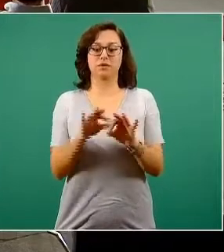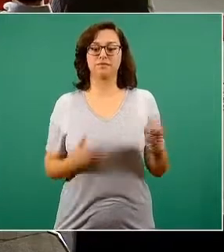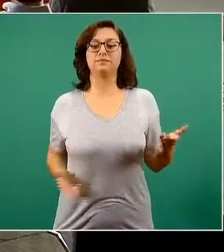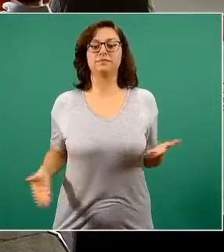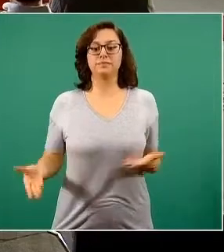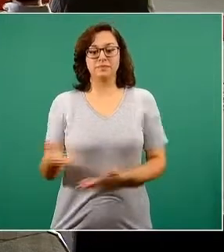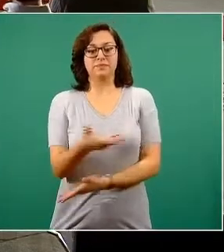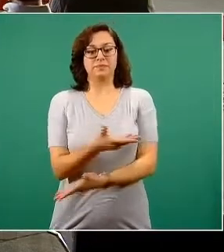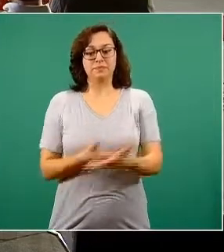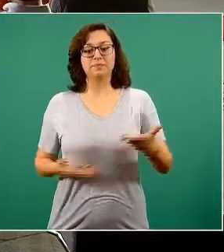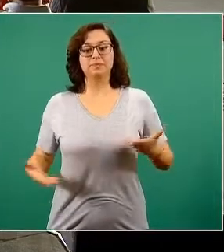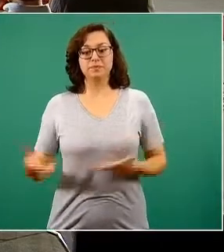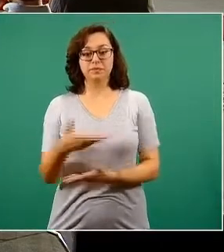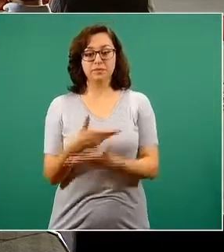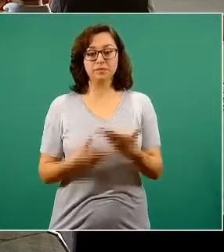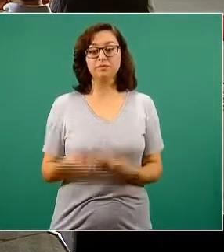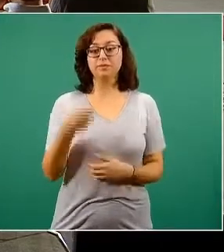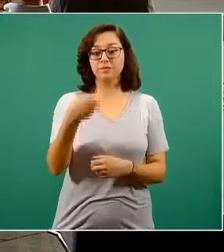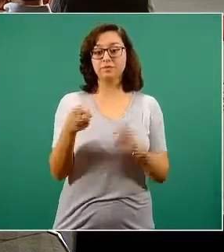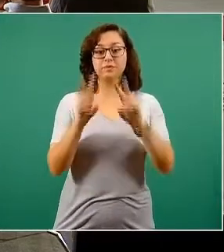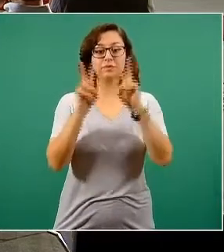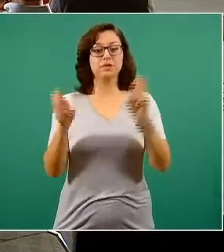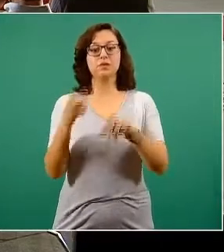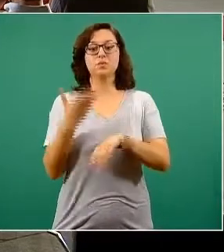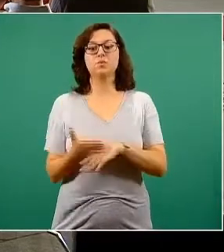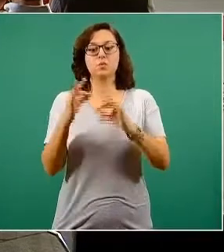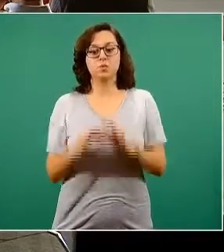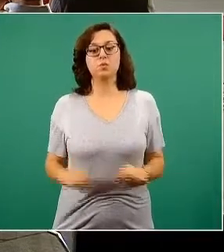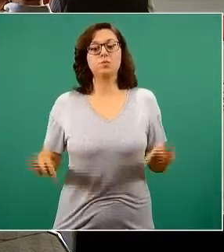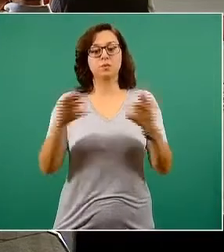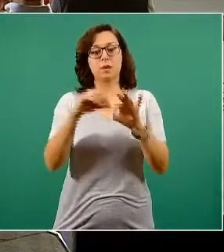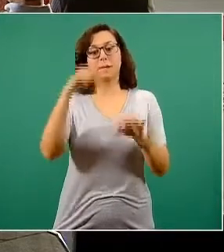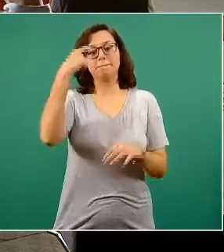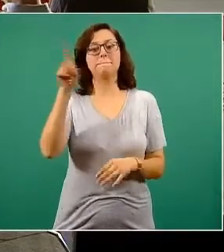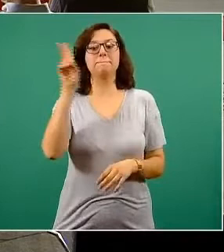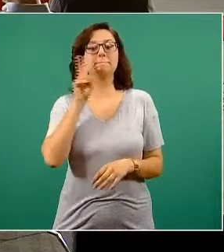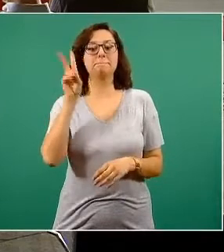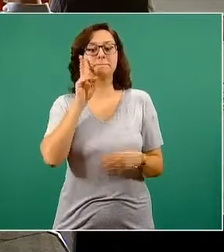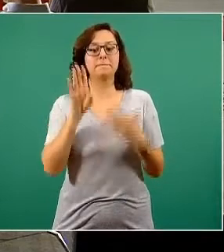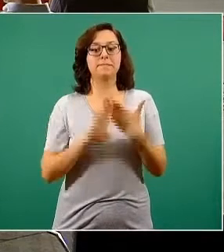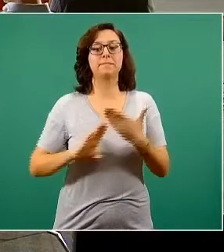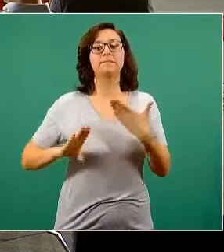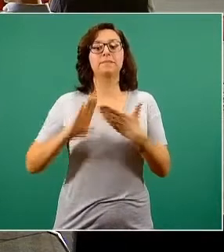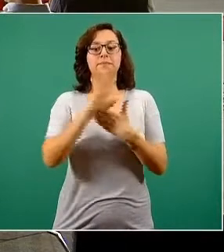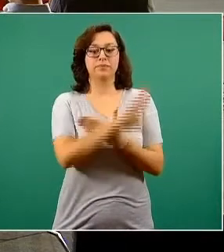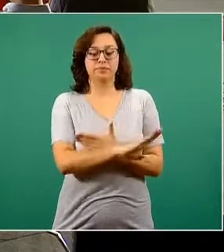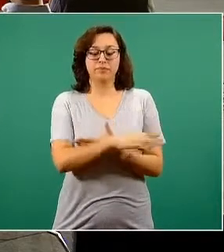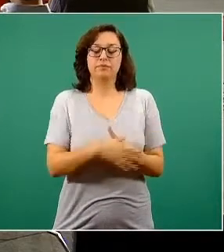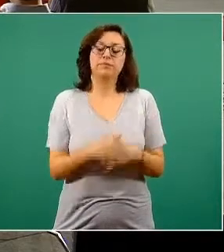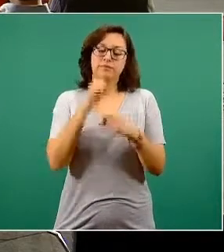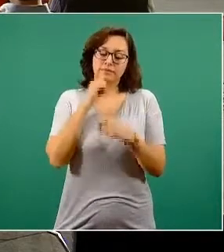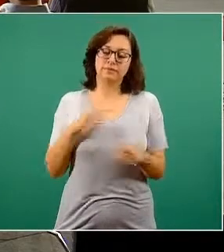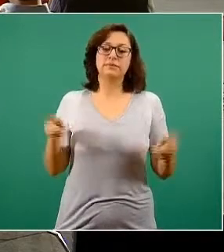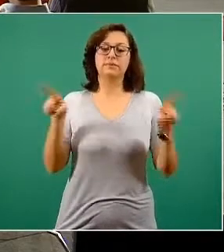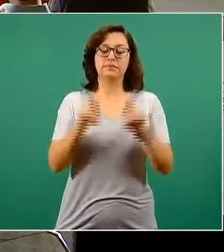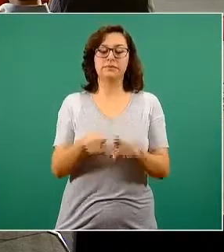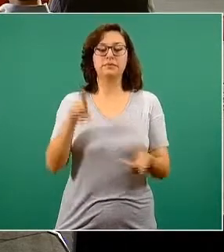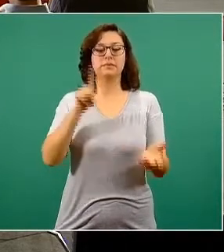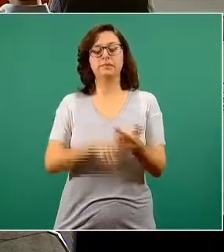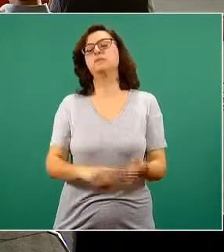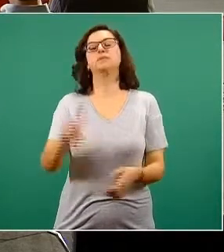de la sociedad. Y esto tiene un papel crucial para la prevención de adicciones, para la prevención de los